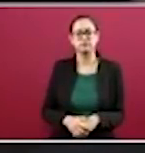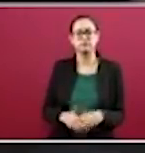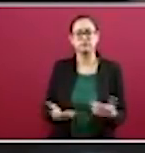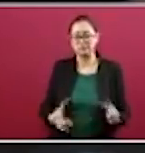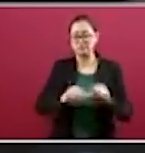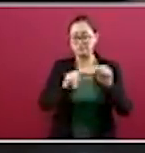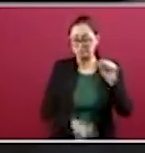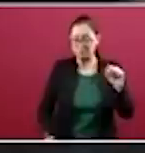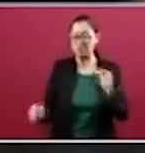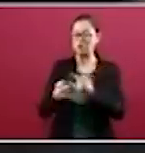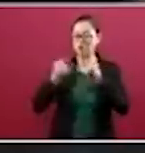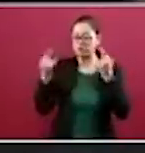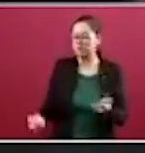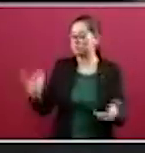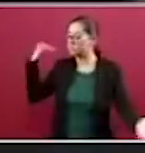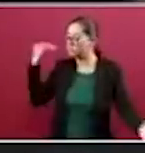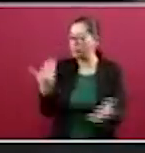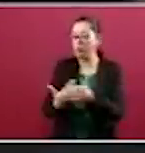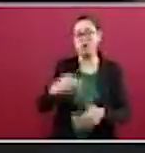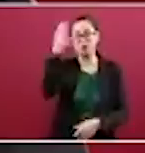nuestra historia, por nuestra cultura,